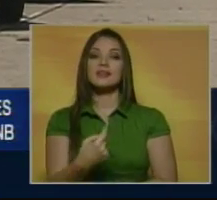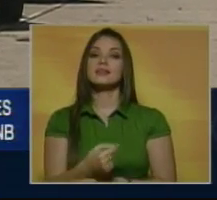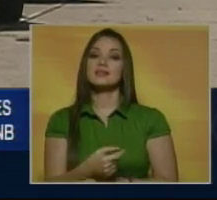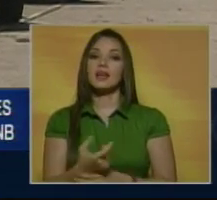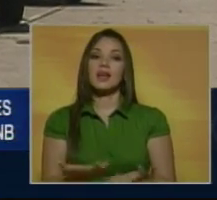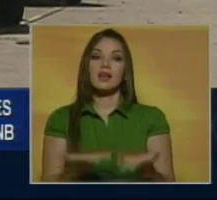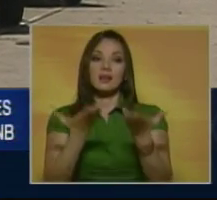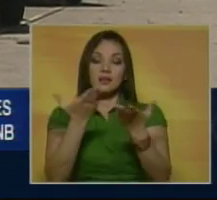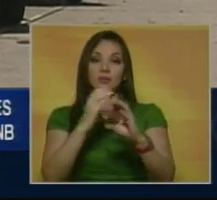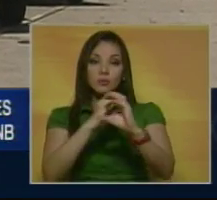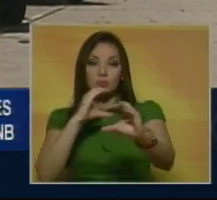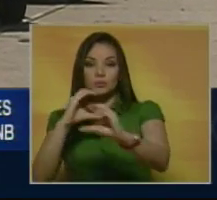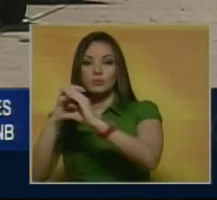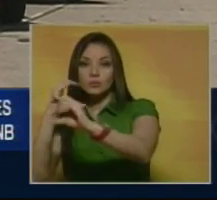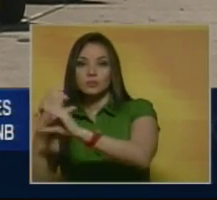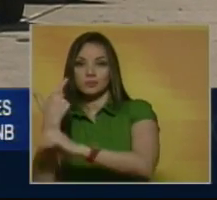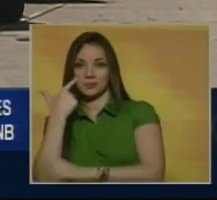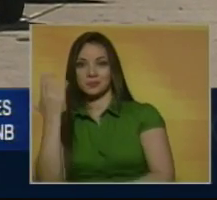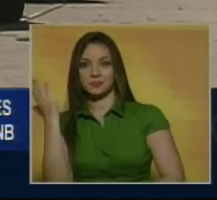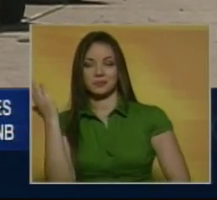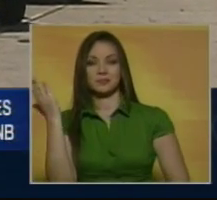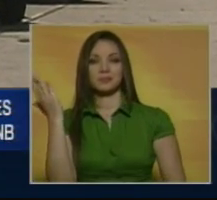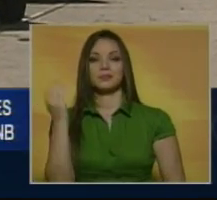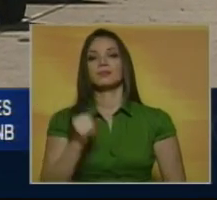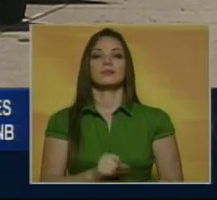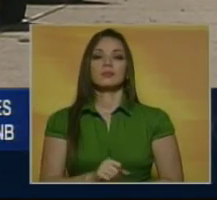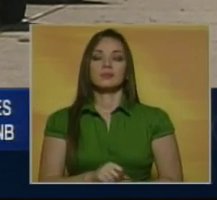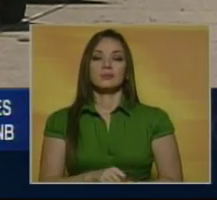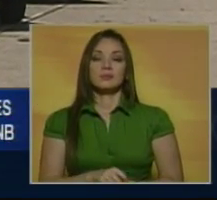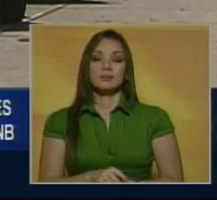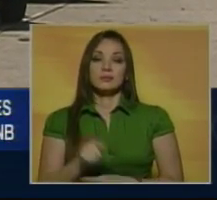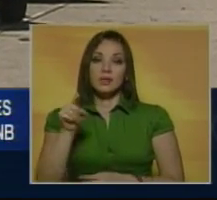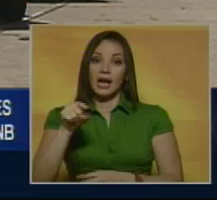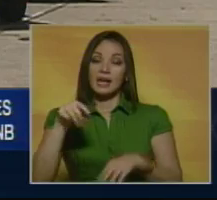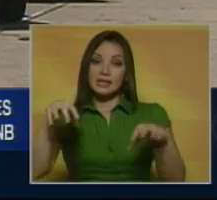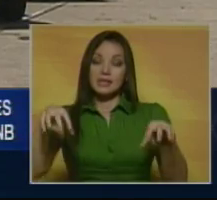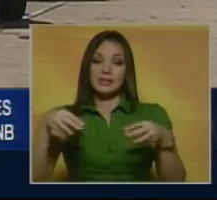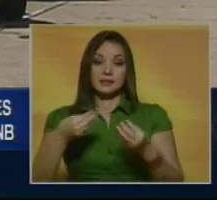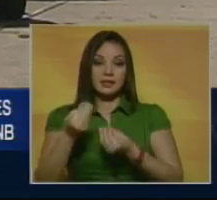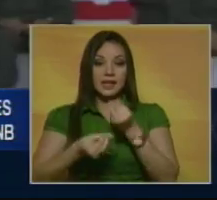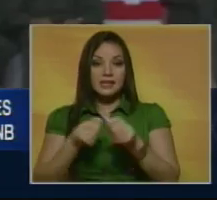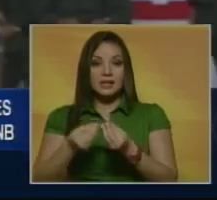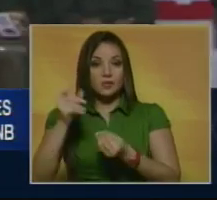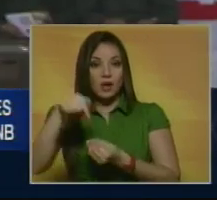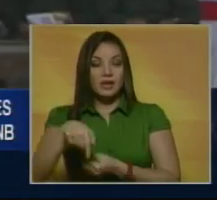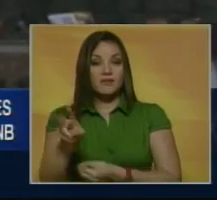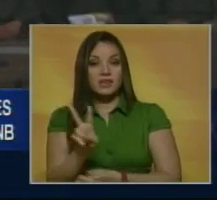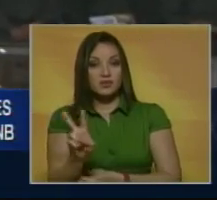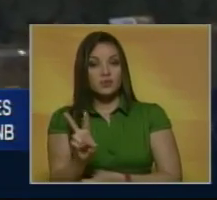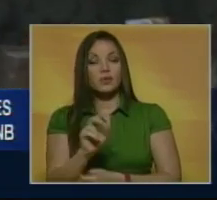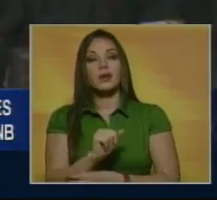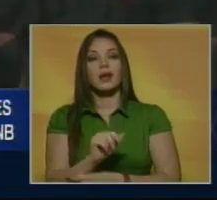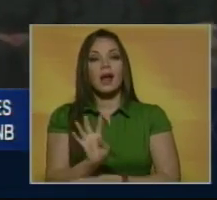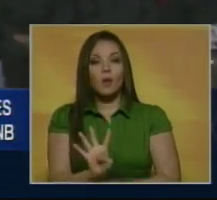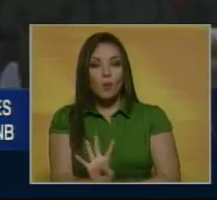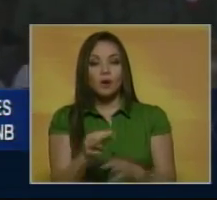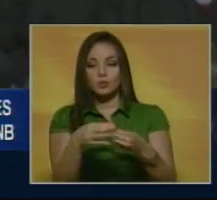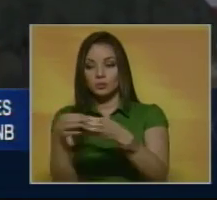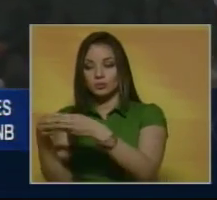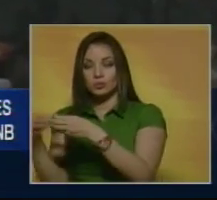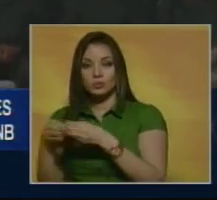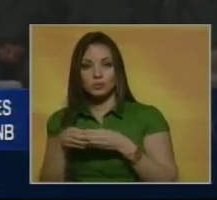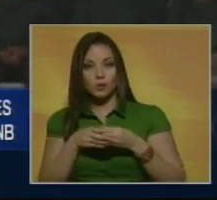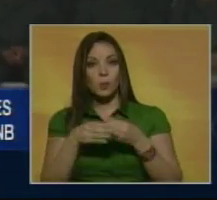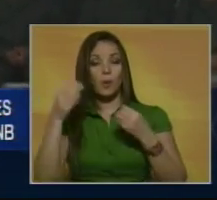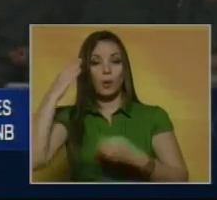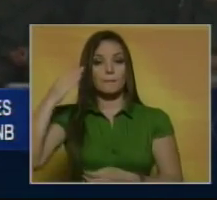el apresto operacional. Uno de los puntos del que señaló se está realizando en el país son 4 operaciones